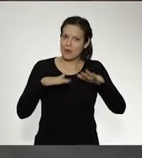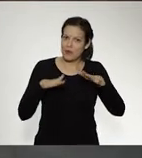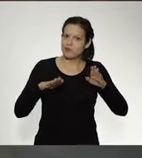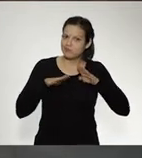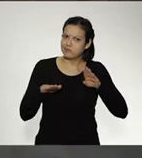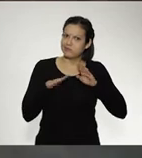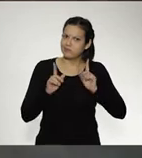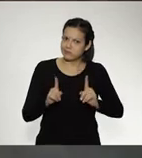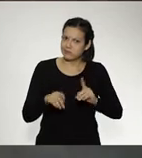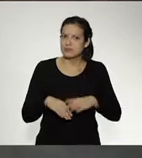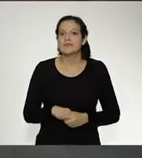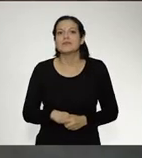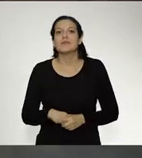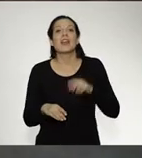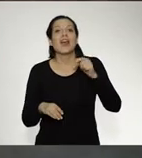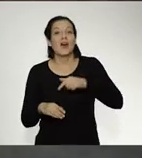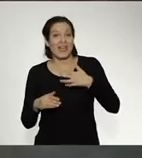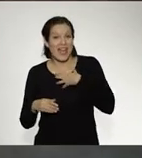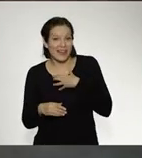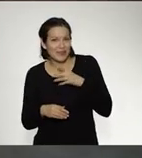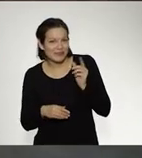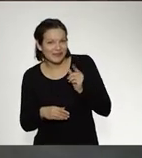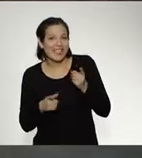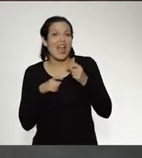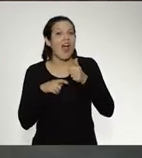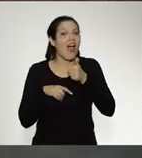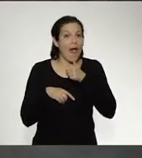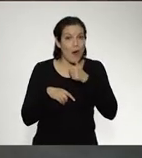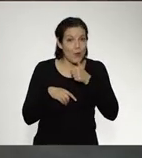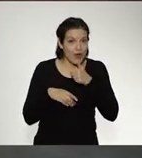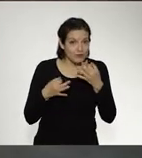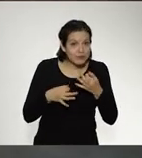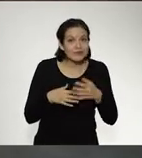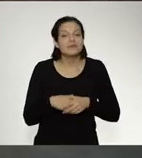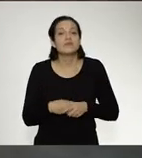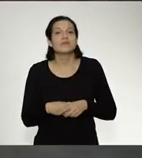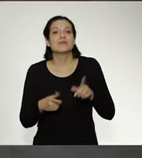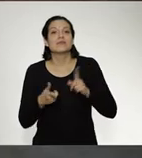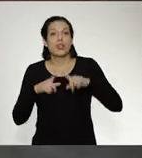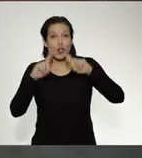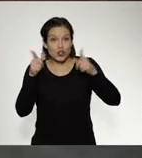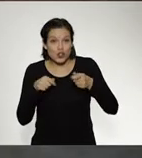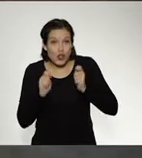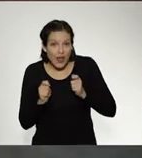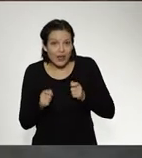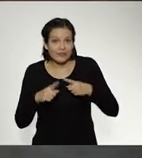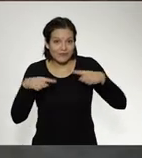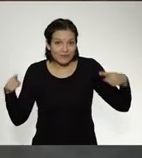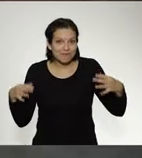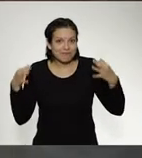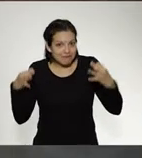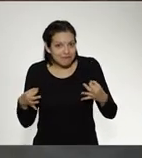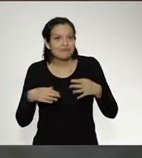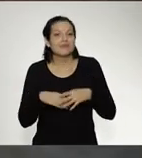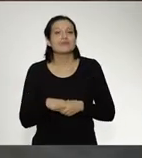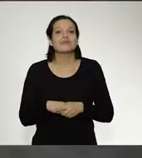¿sí? Vamos a hacer una pequeña clase, vamos a usar una botella de agua para hidratarnos, una soga bien reforzada, por las